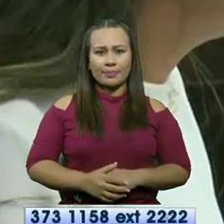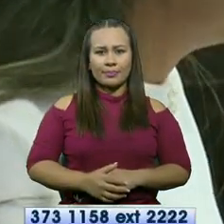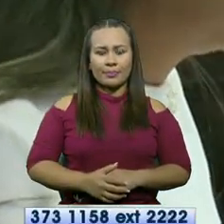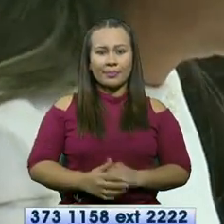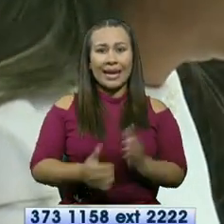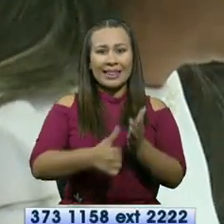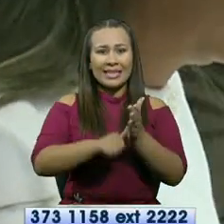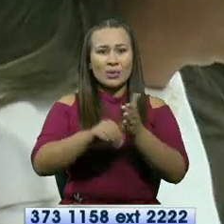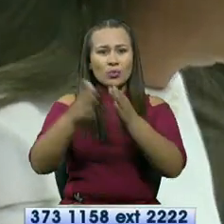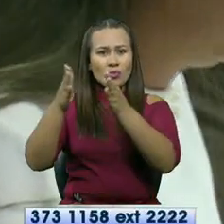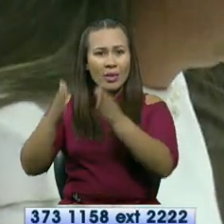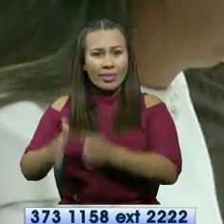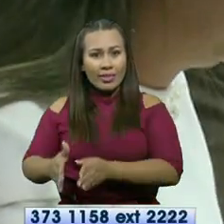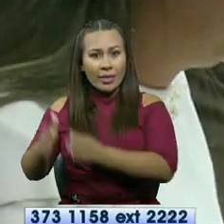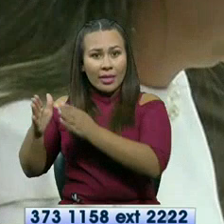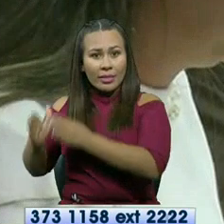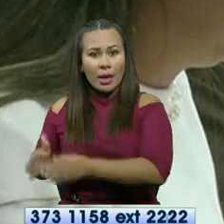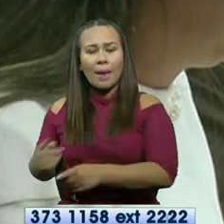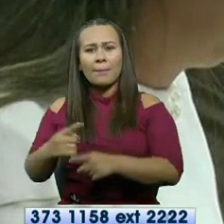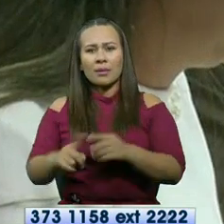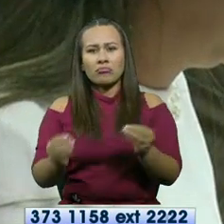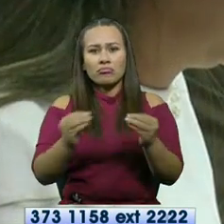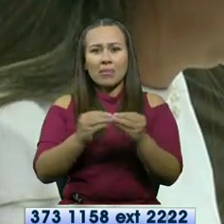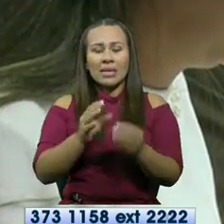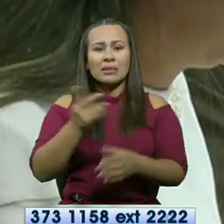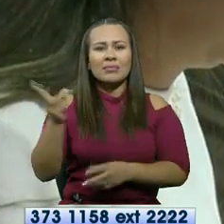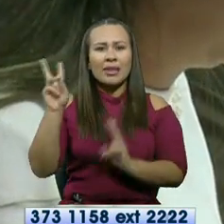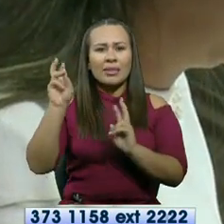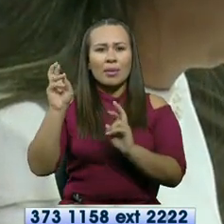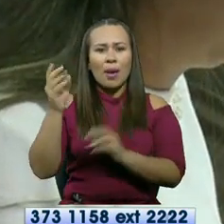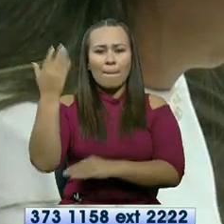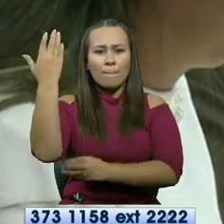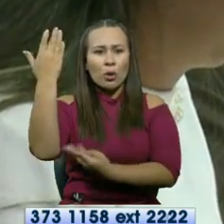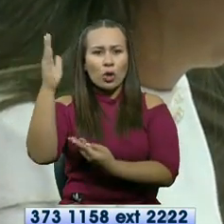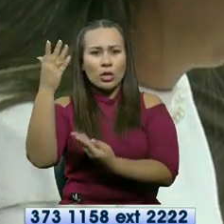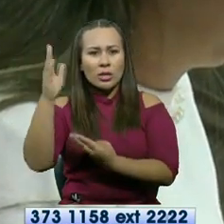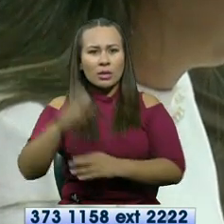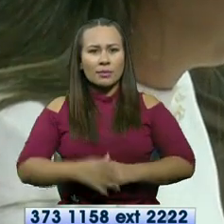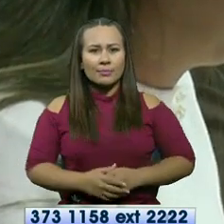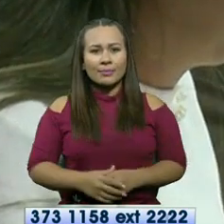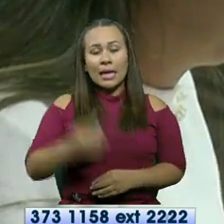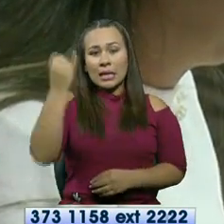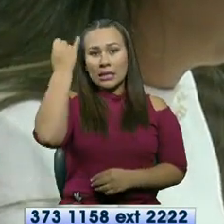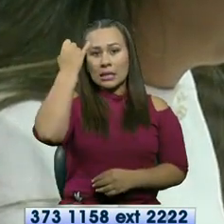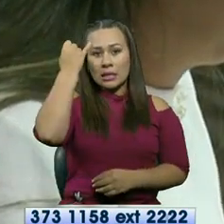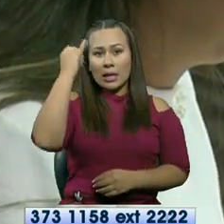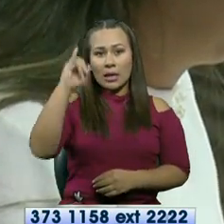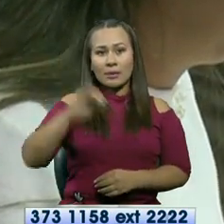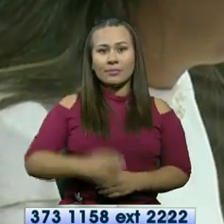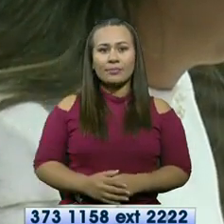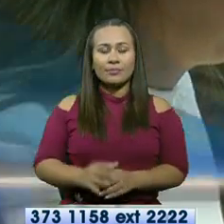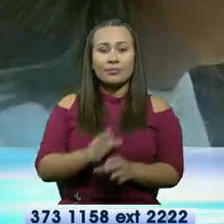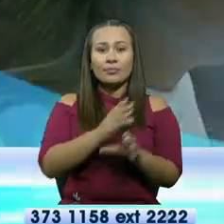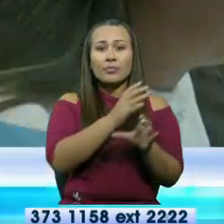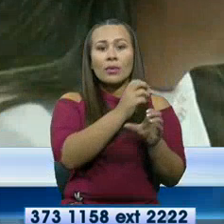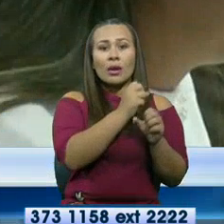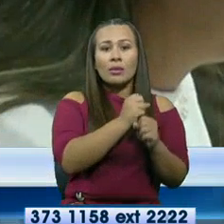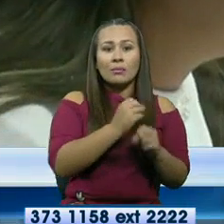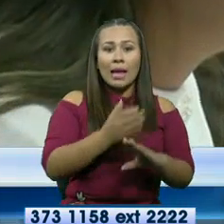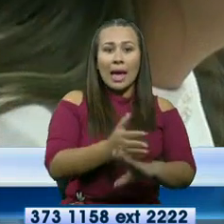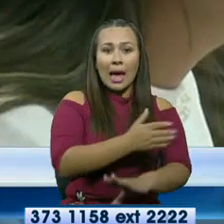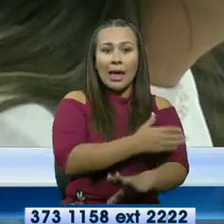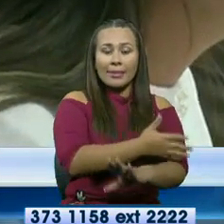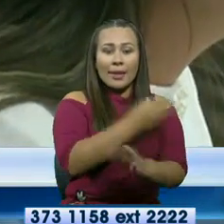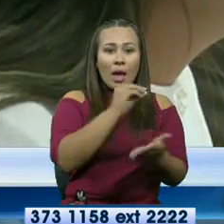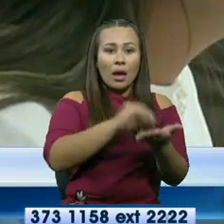Además, ¿por qué? Deben los principios filosóficos, políticos e ideológicos sujetarse a los enunciados de